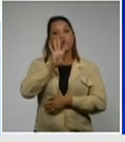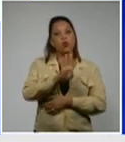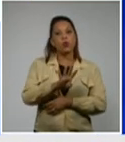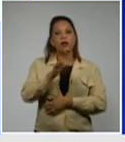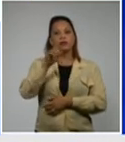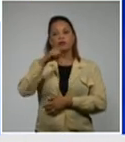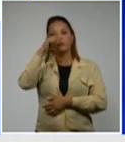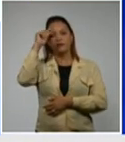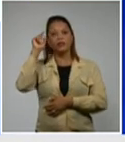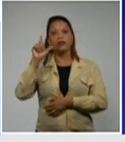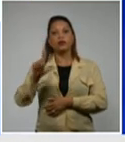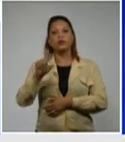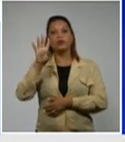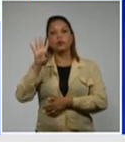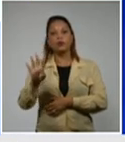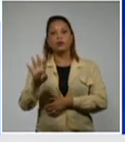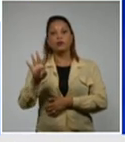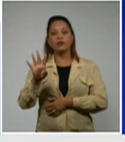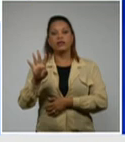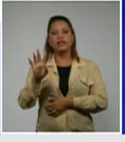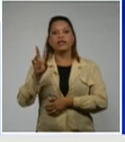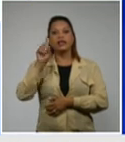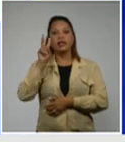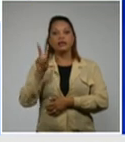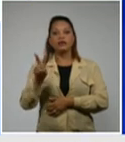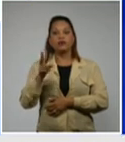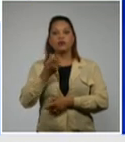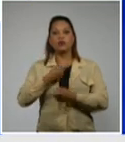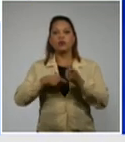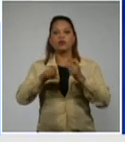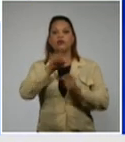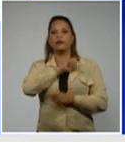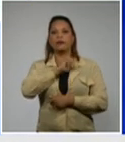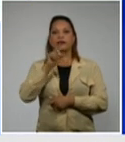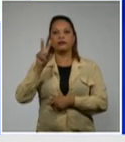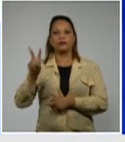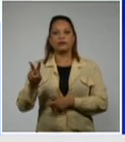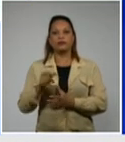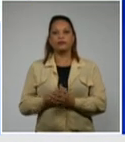en el municipio de Contramaestre. Guantánamo,